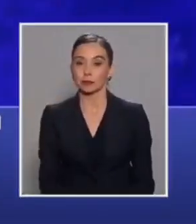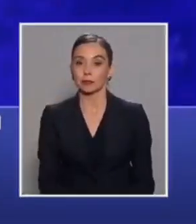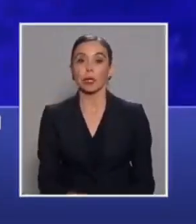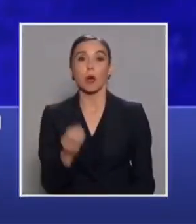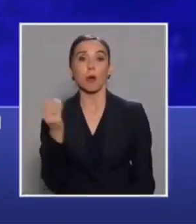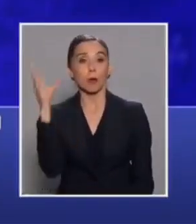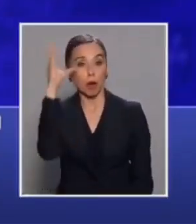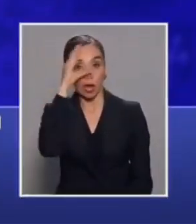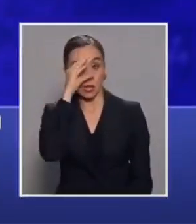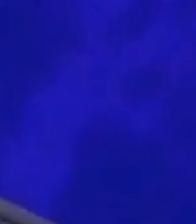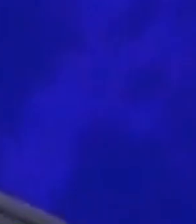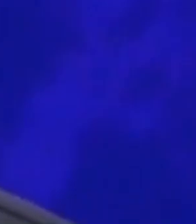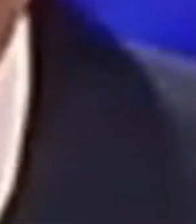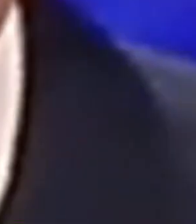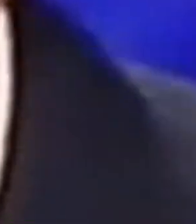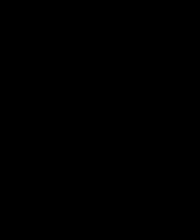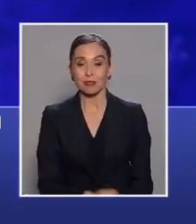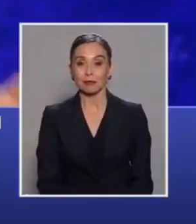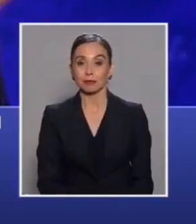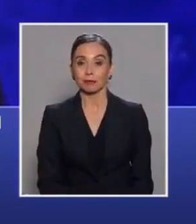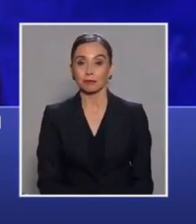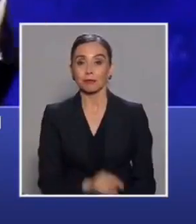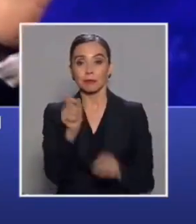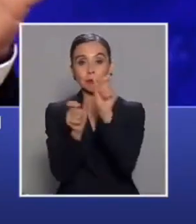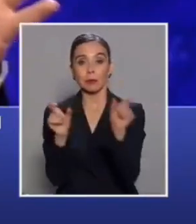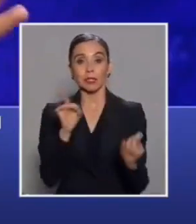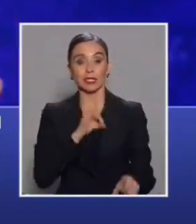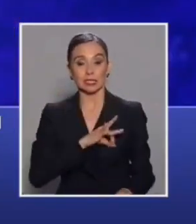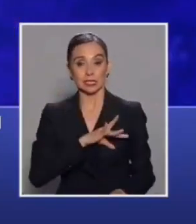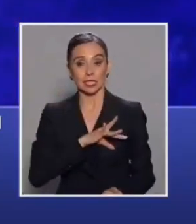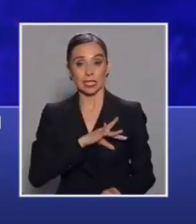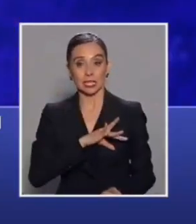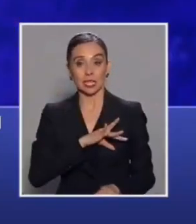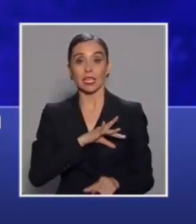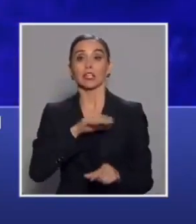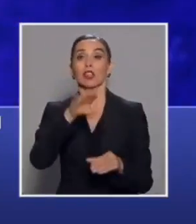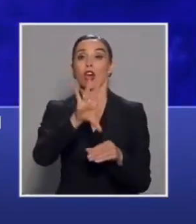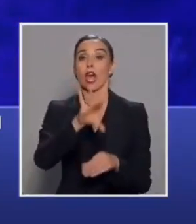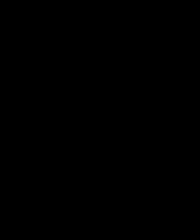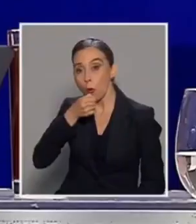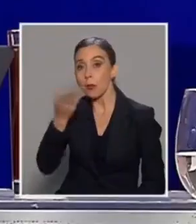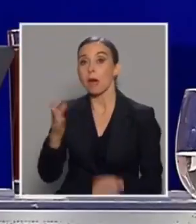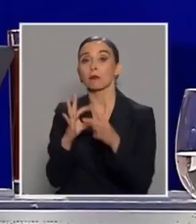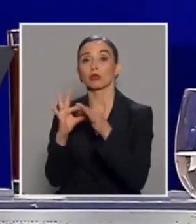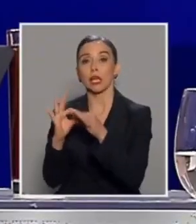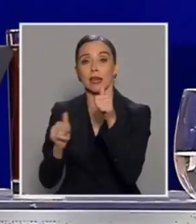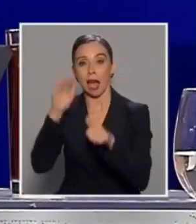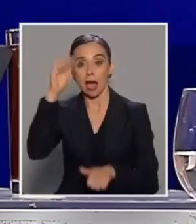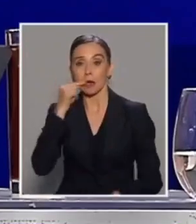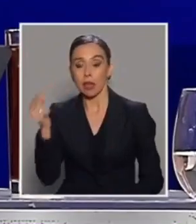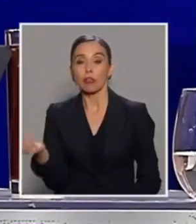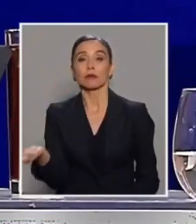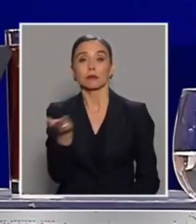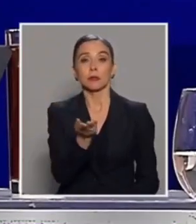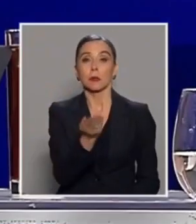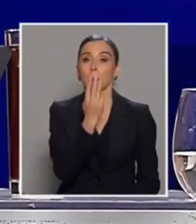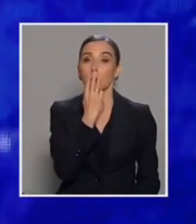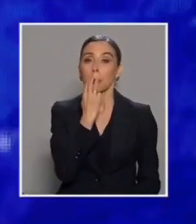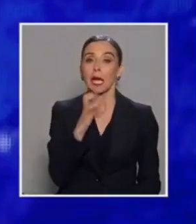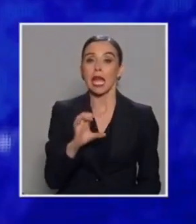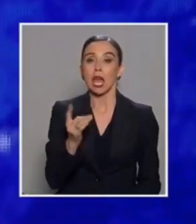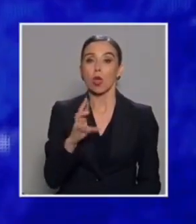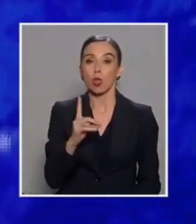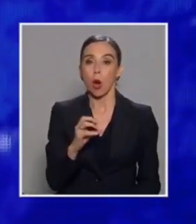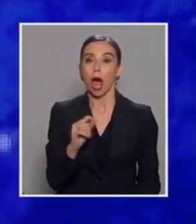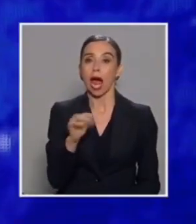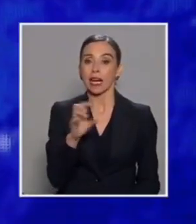Buenas noches. Los chilenos elegimos el cambio, pero el cambio no está logrado. Pasamos ahora a Eduardo Artés, candidato. Bien,